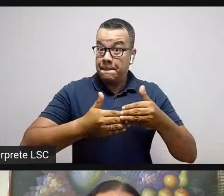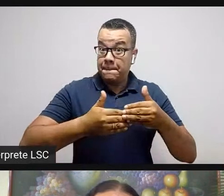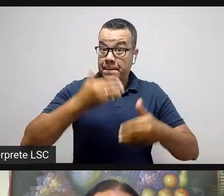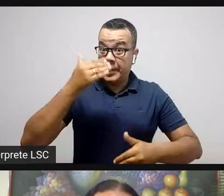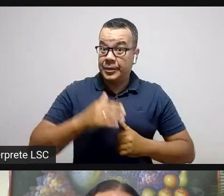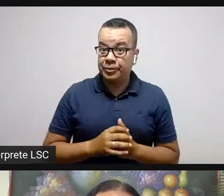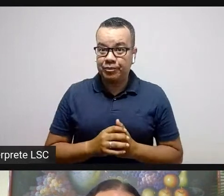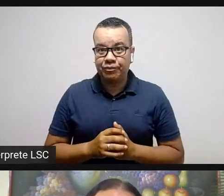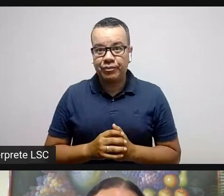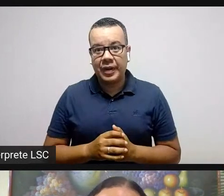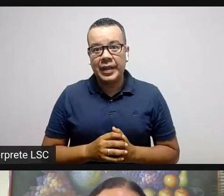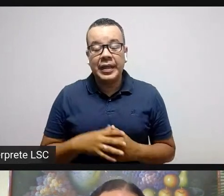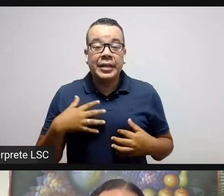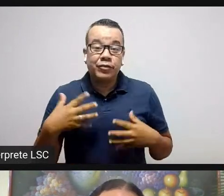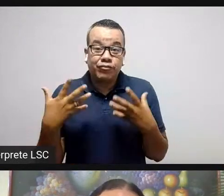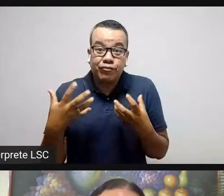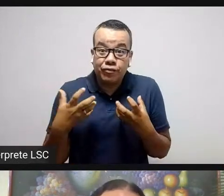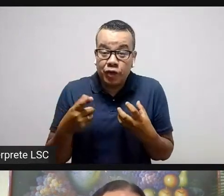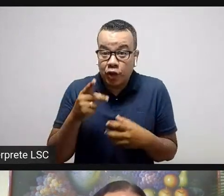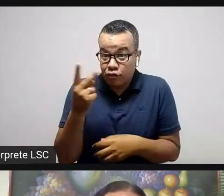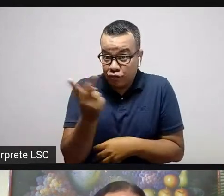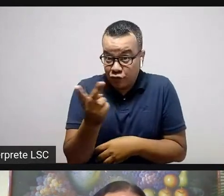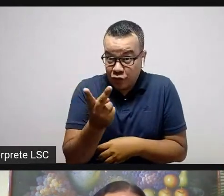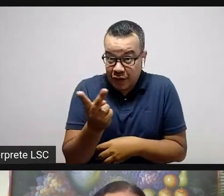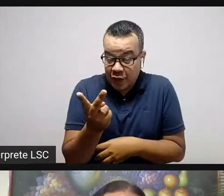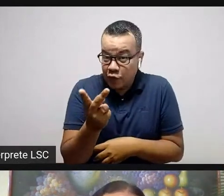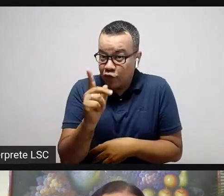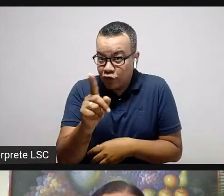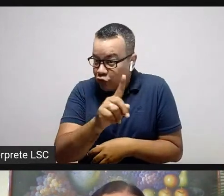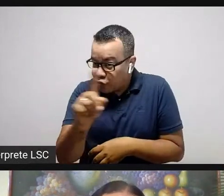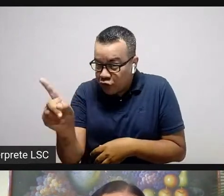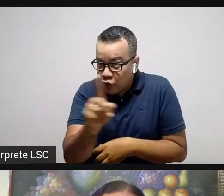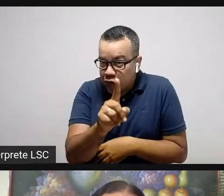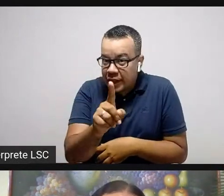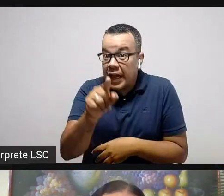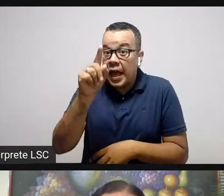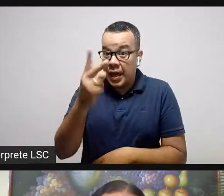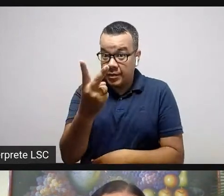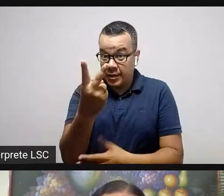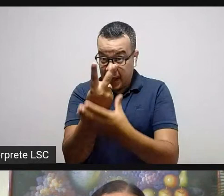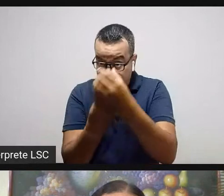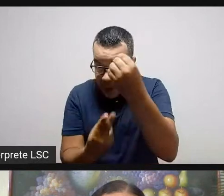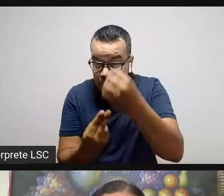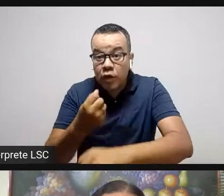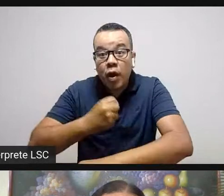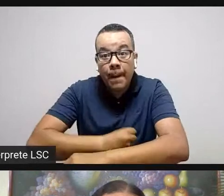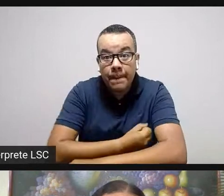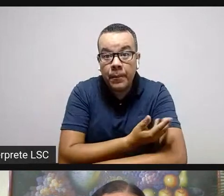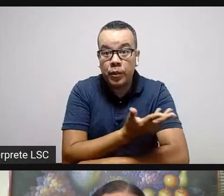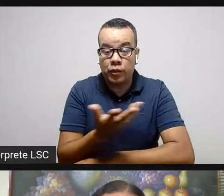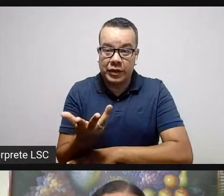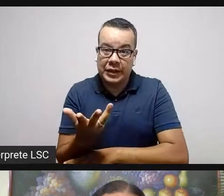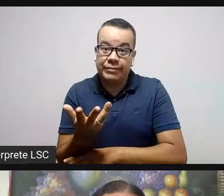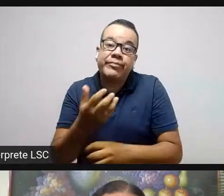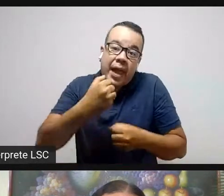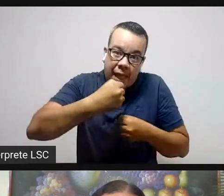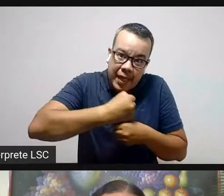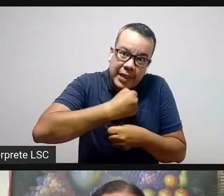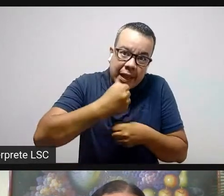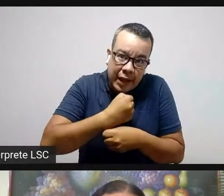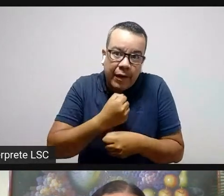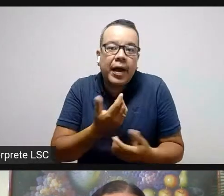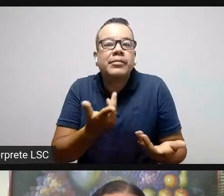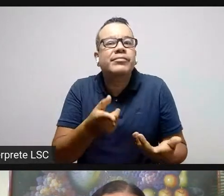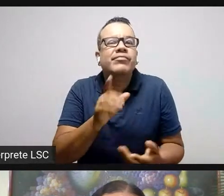esta noche con ustedes dos porque los dos tienen una cosa en común. Son poetas que trabajan con comunidades en los